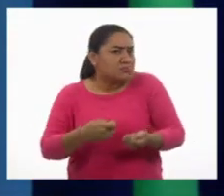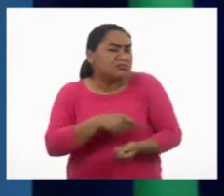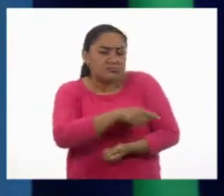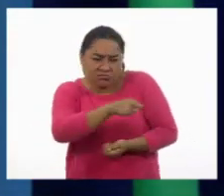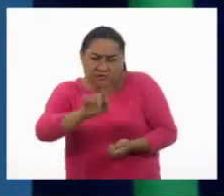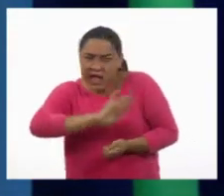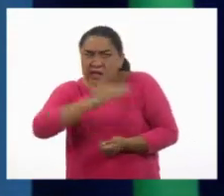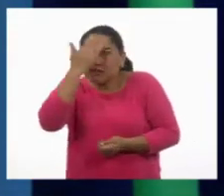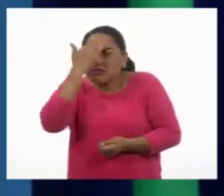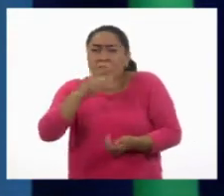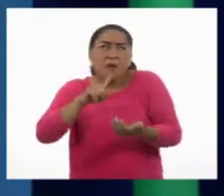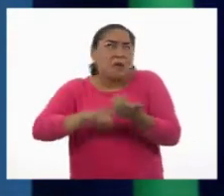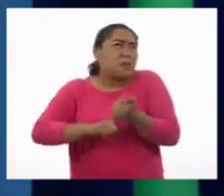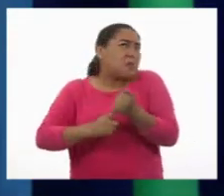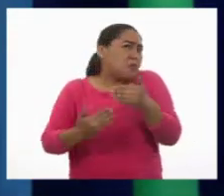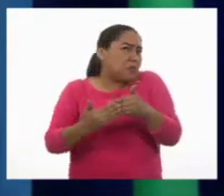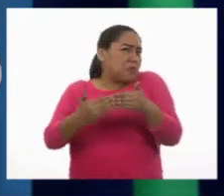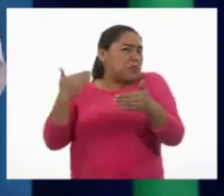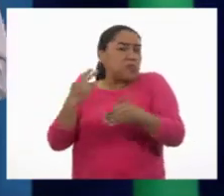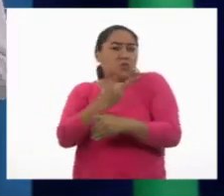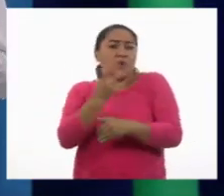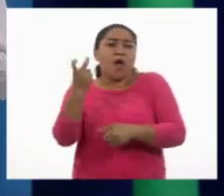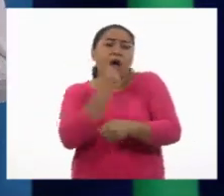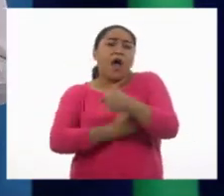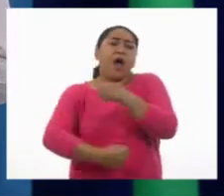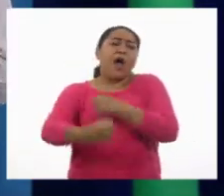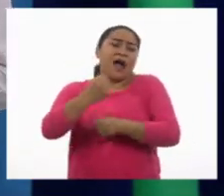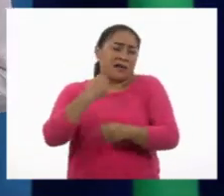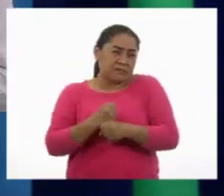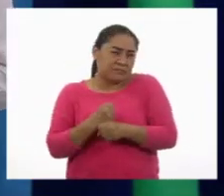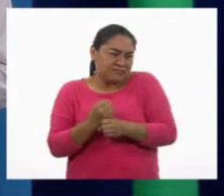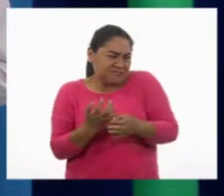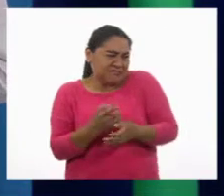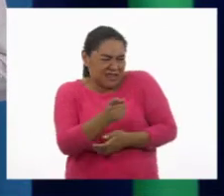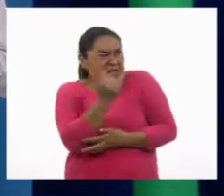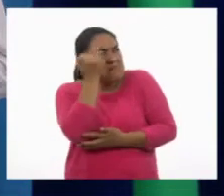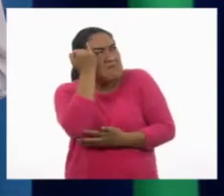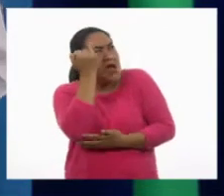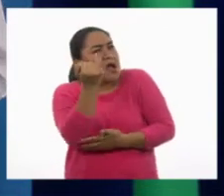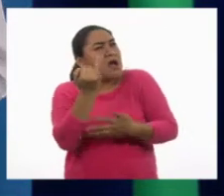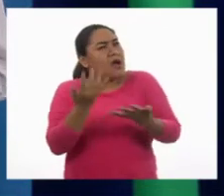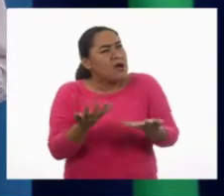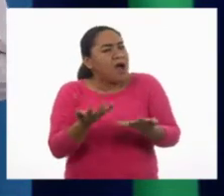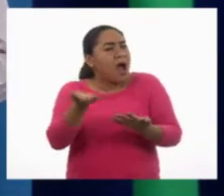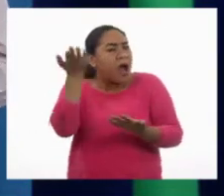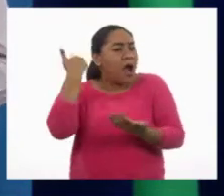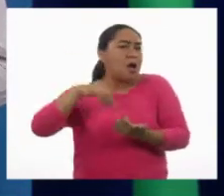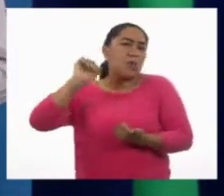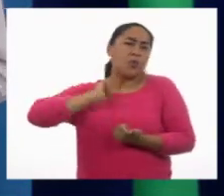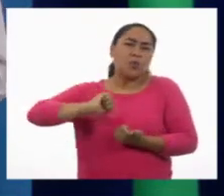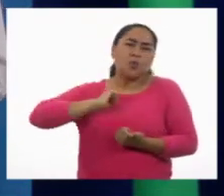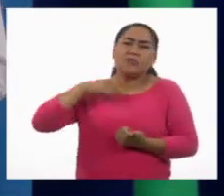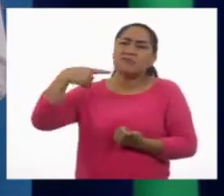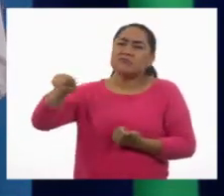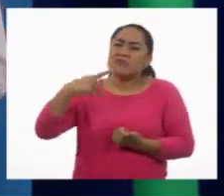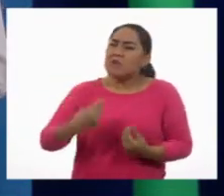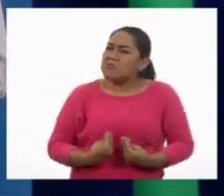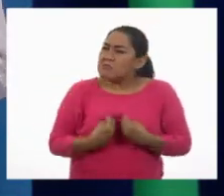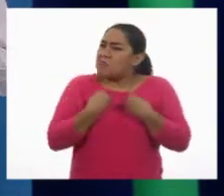hace más de 200 años. ¿Se imaginan cómo vivían, lo que comían, qué música